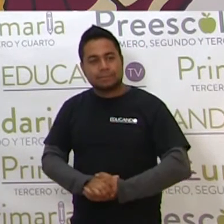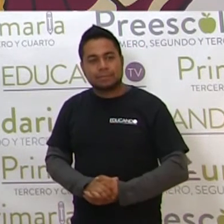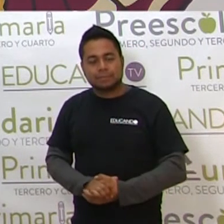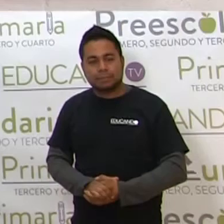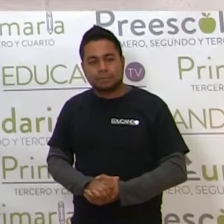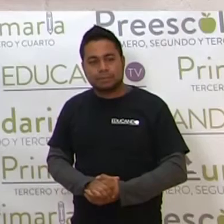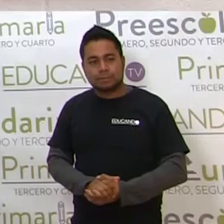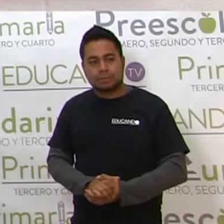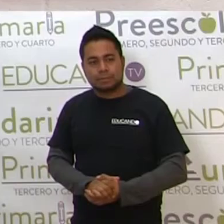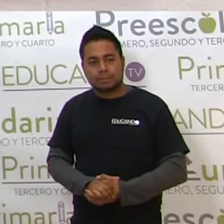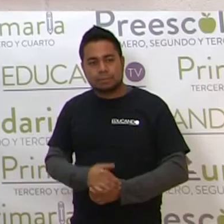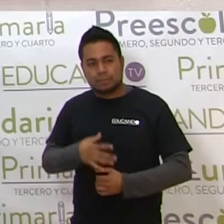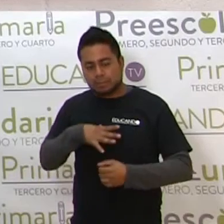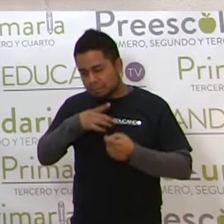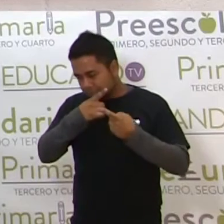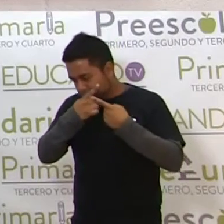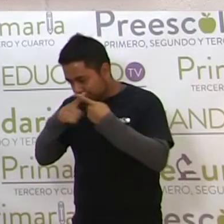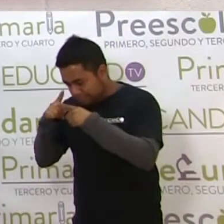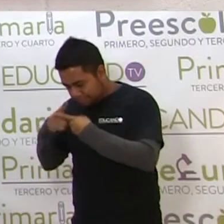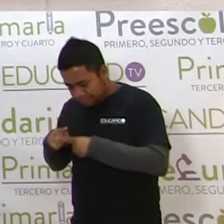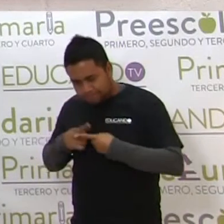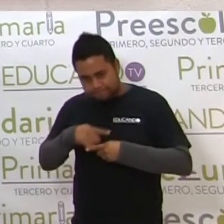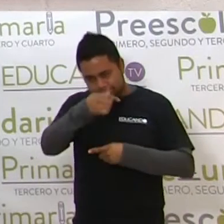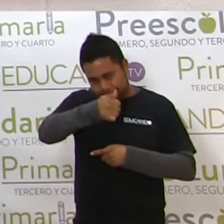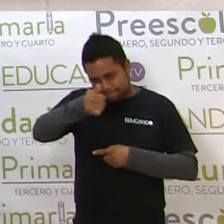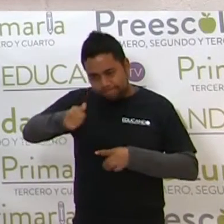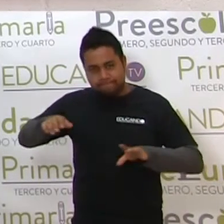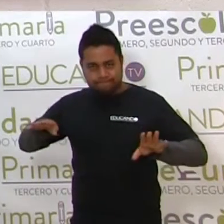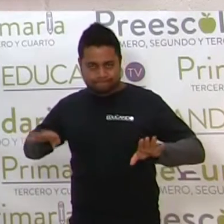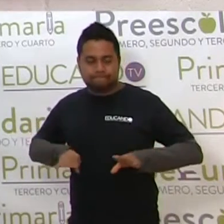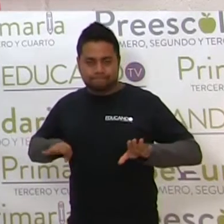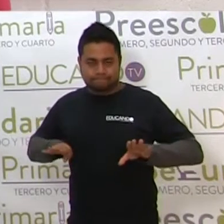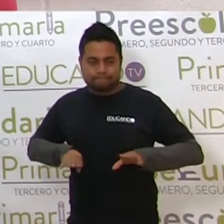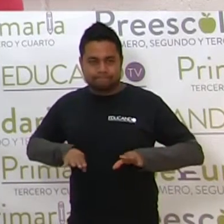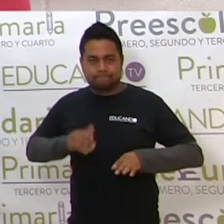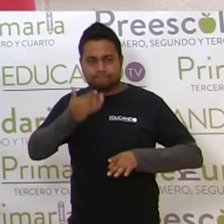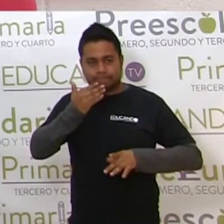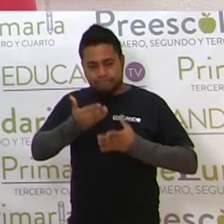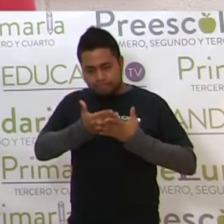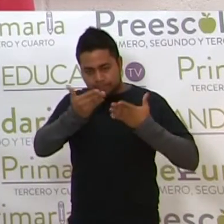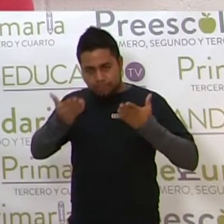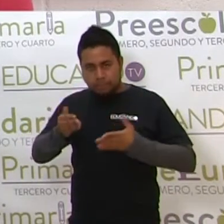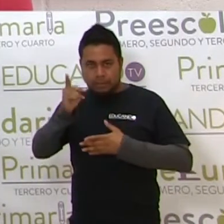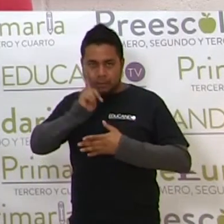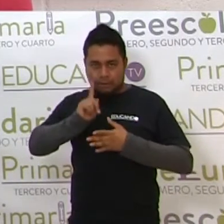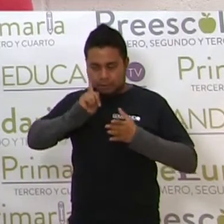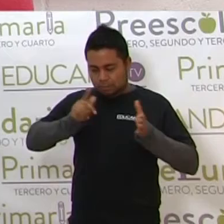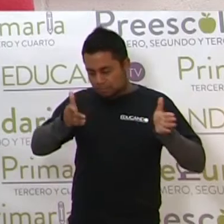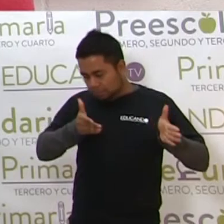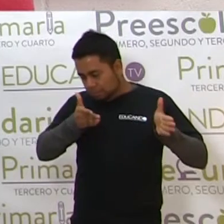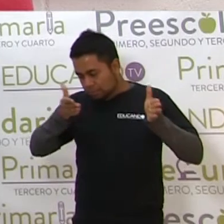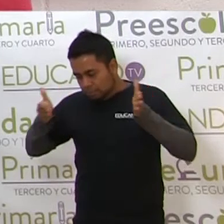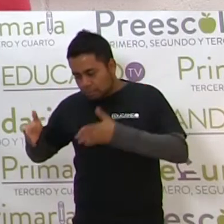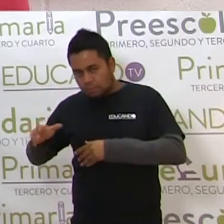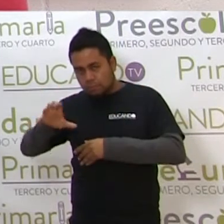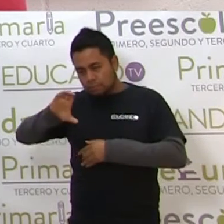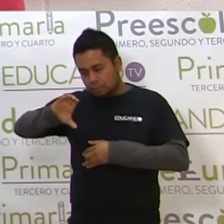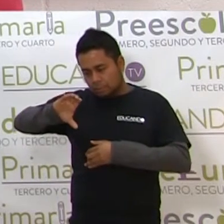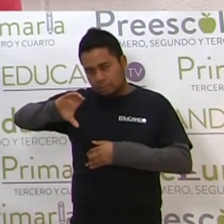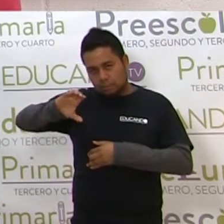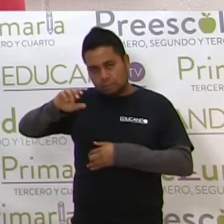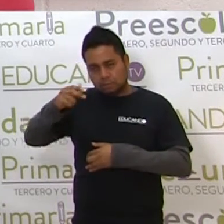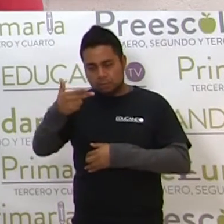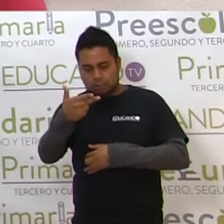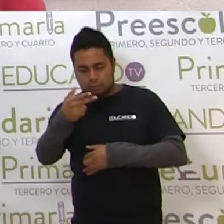va teniendo diversas características ahora la china oaxaqueña